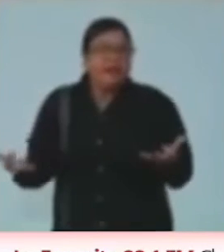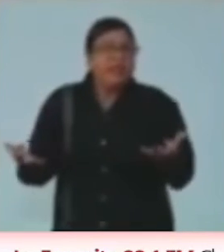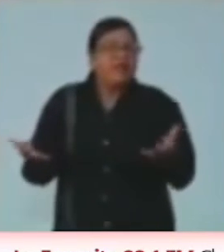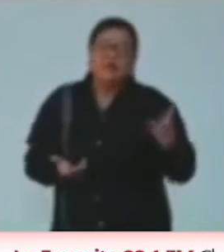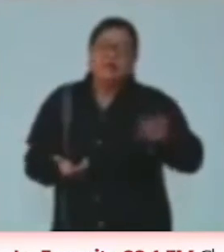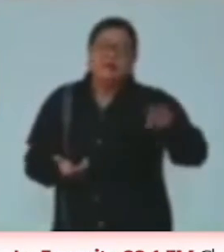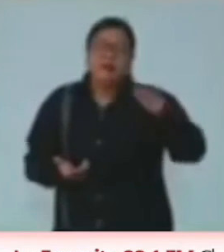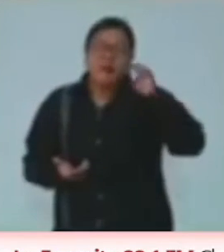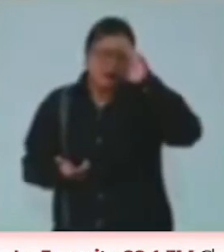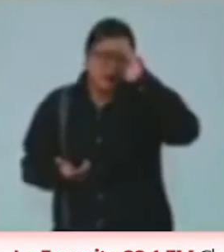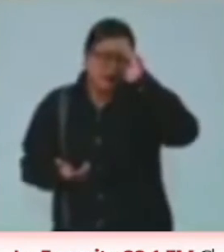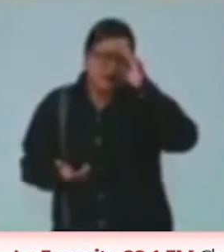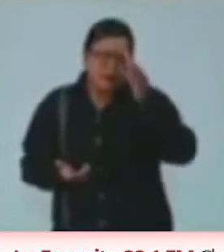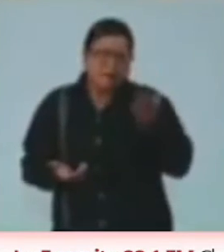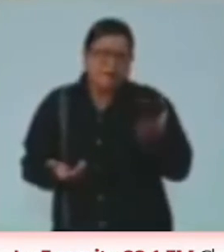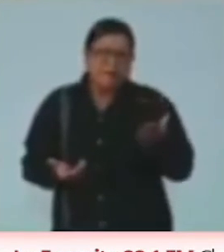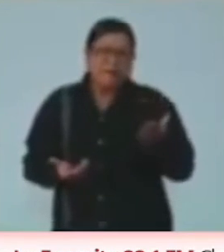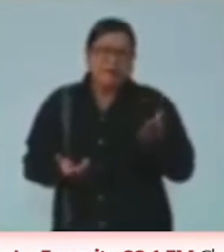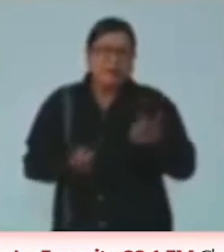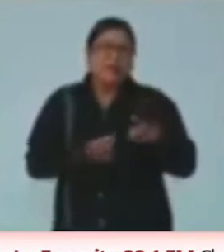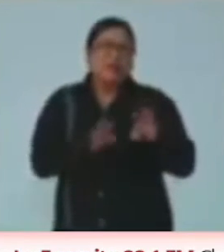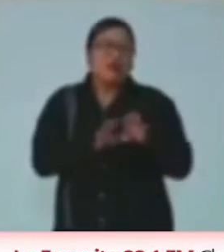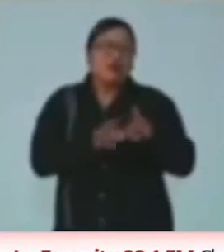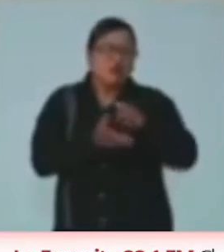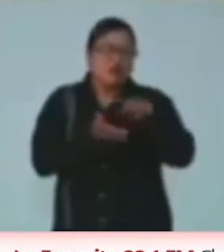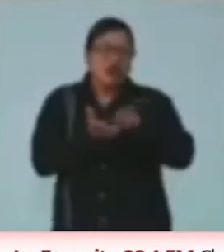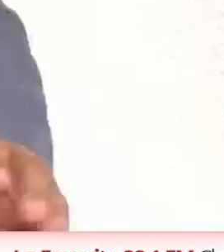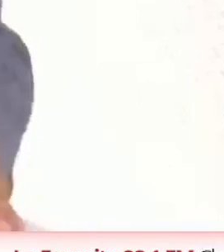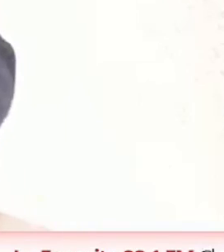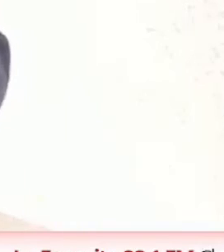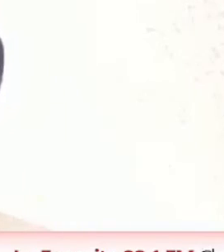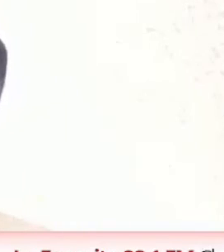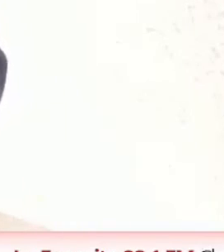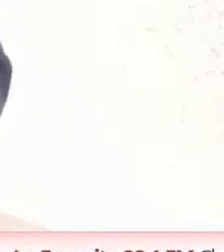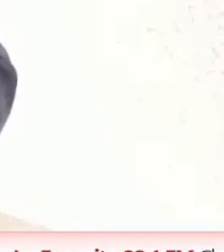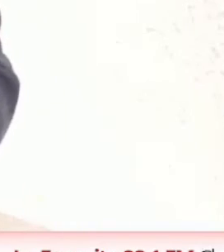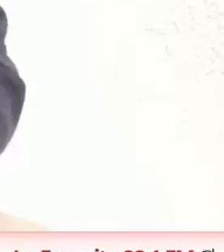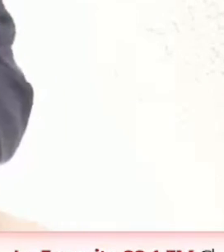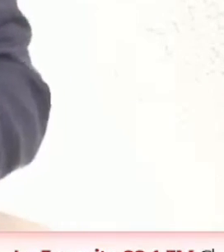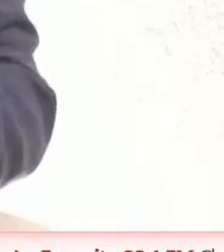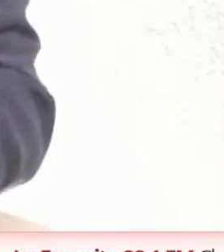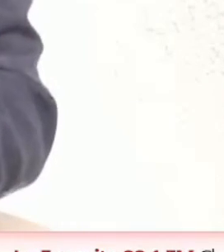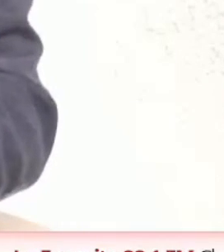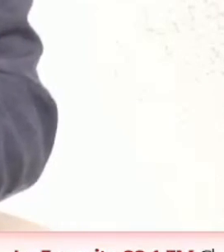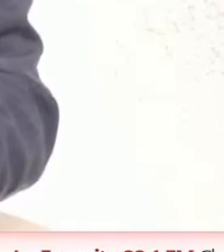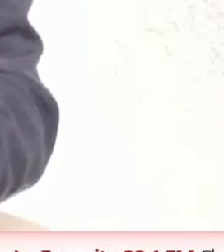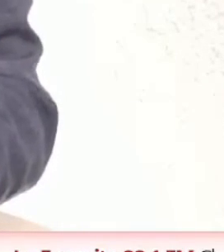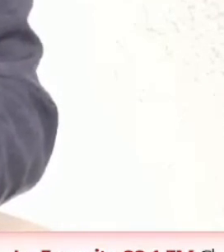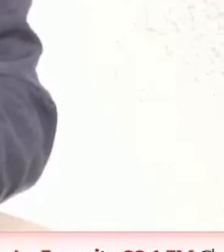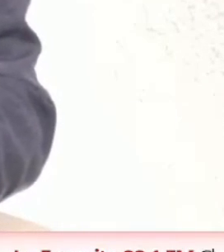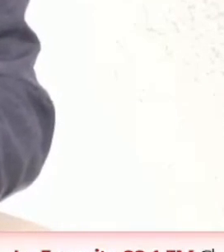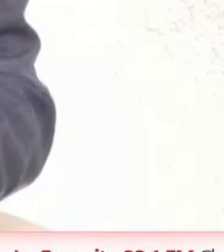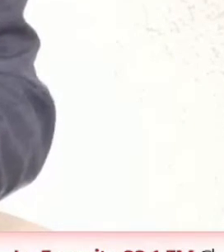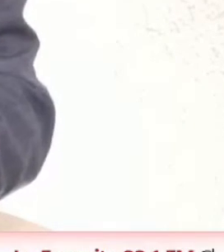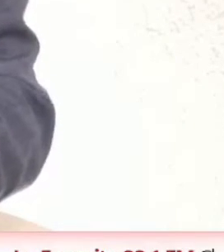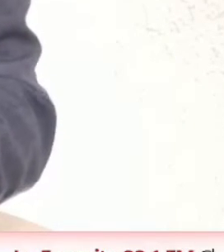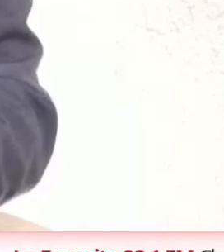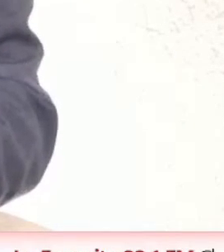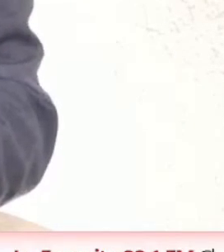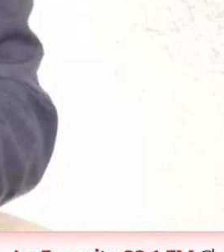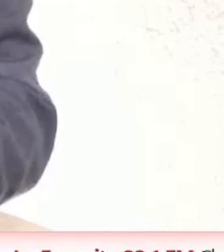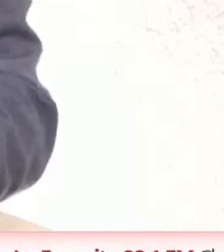Sequía. Ojo con este concepto. Por esa razón, usted tiene que evitar